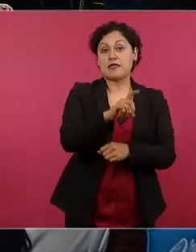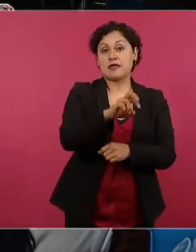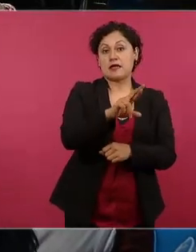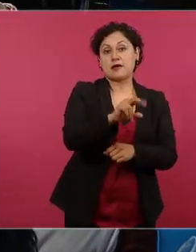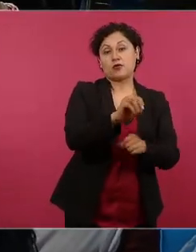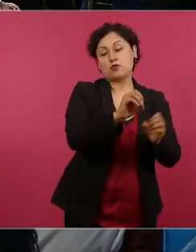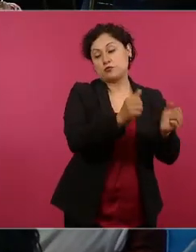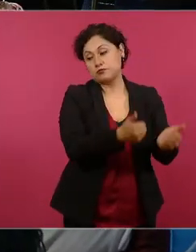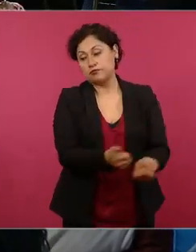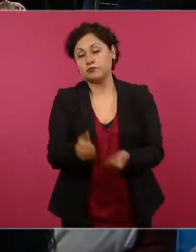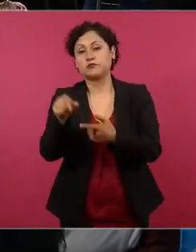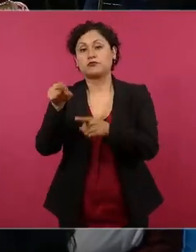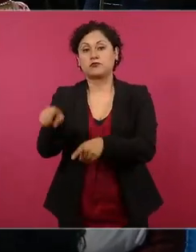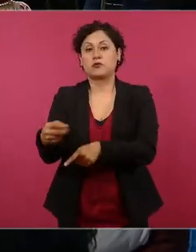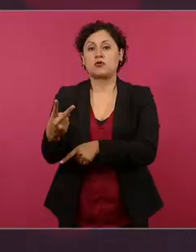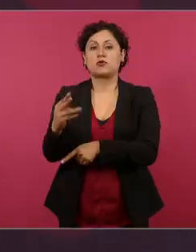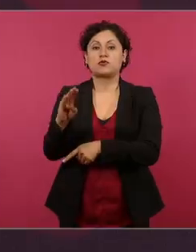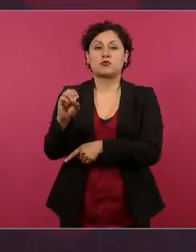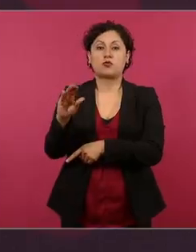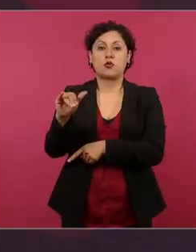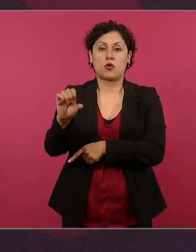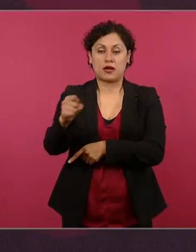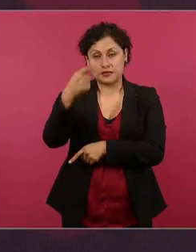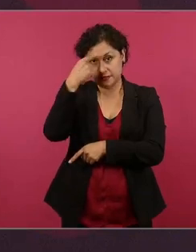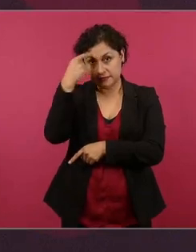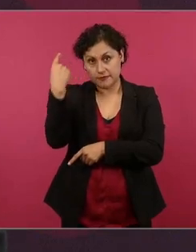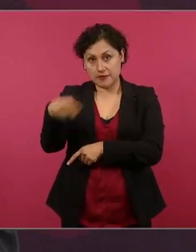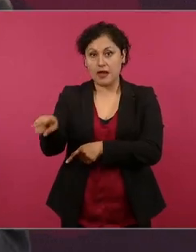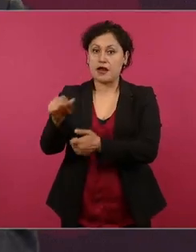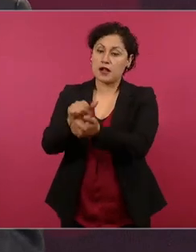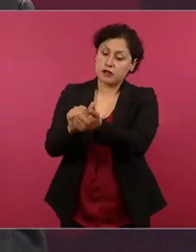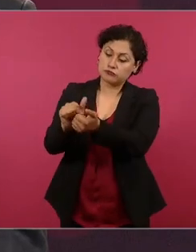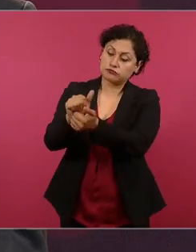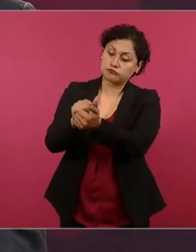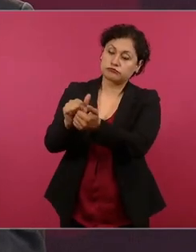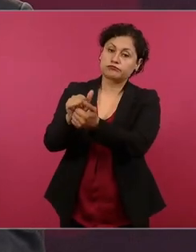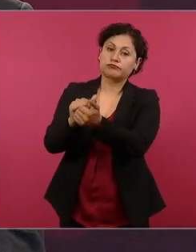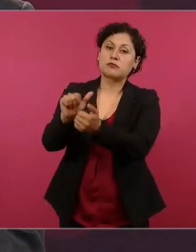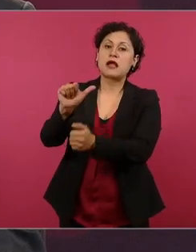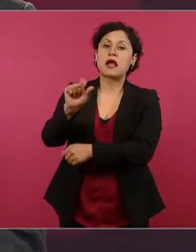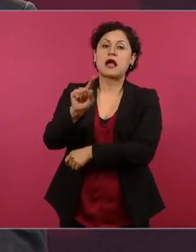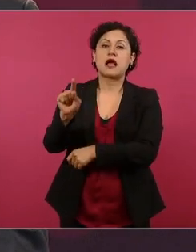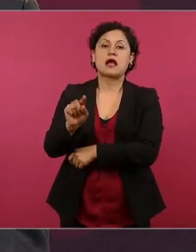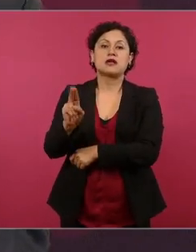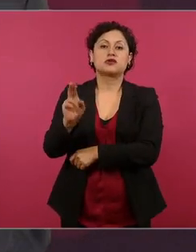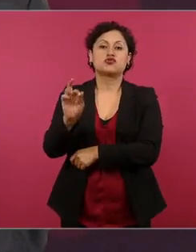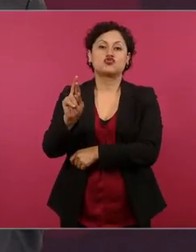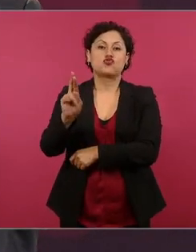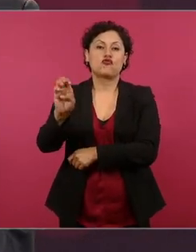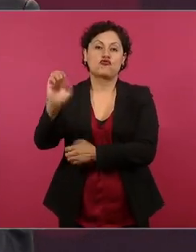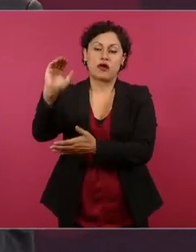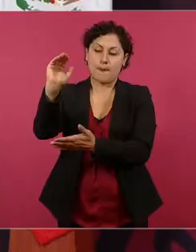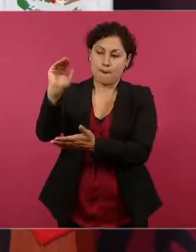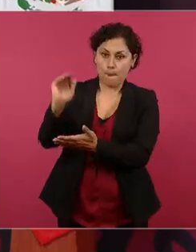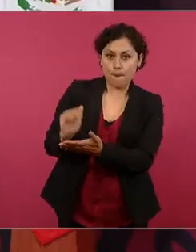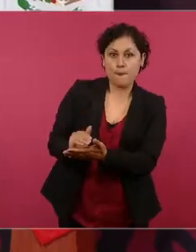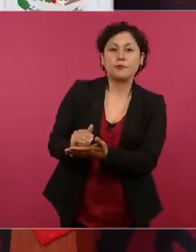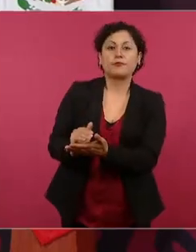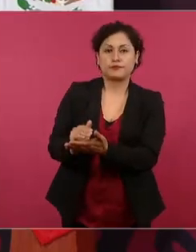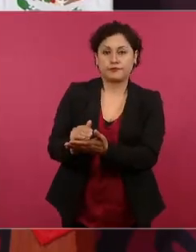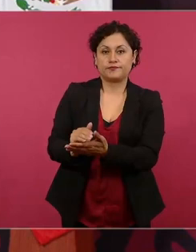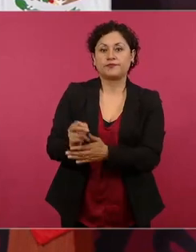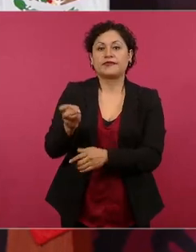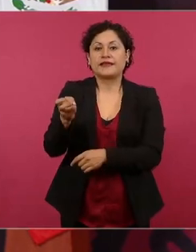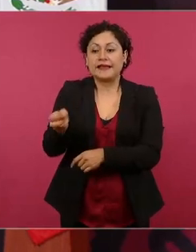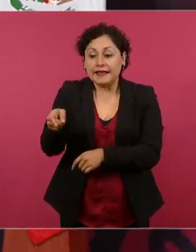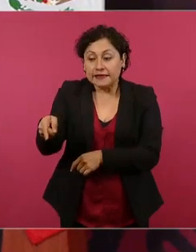para procesar y bajar el contenido de azufre. Y es parte de las pruebas, porque